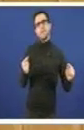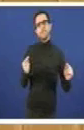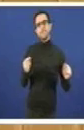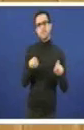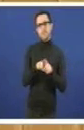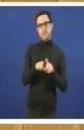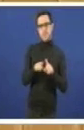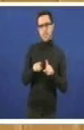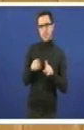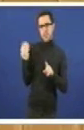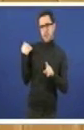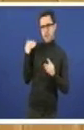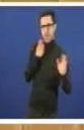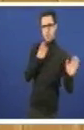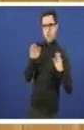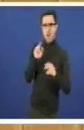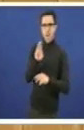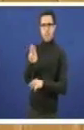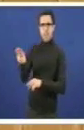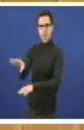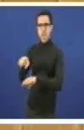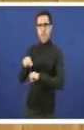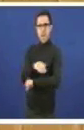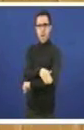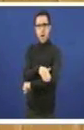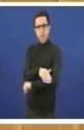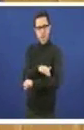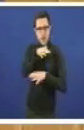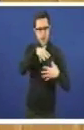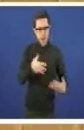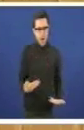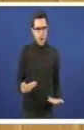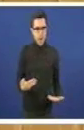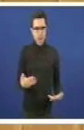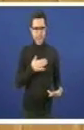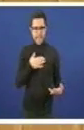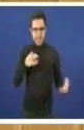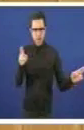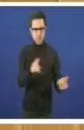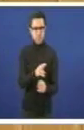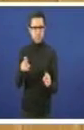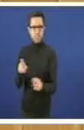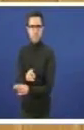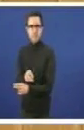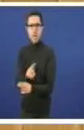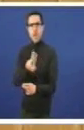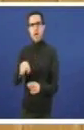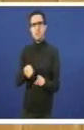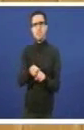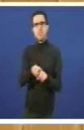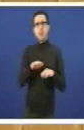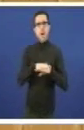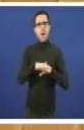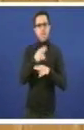cando o PP chegou ao goberno e o que se quere encargar que era ni máis ni menos que unha rede pública de